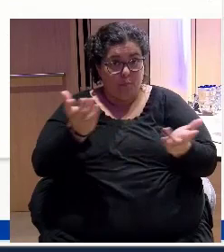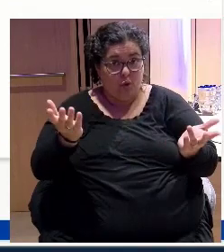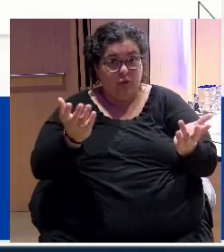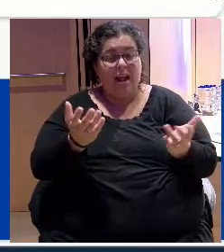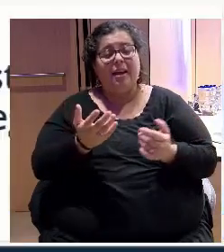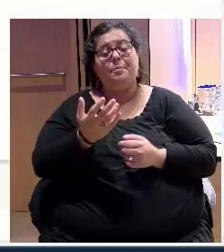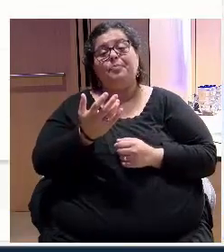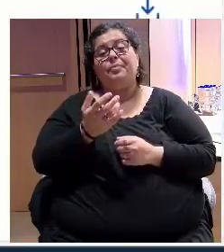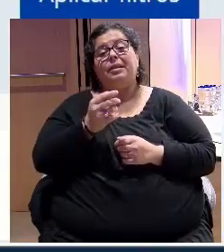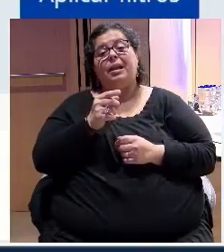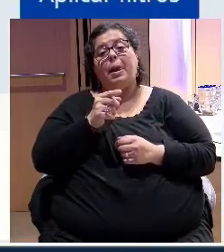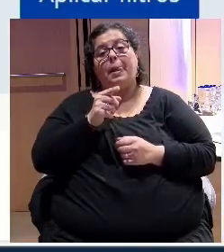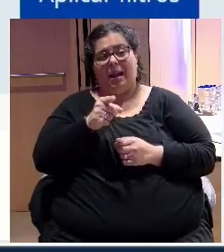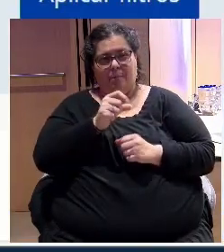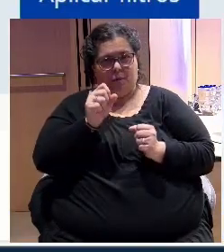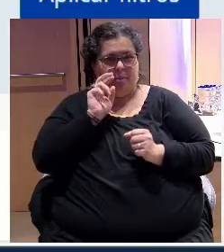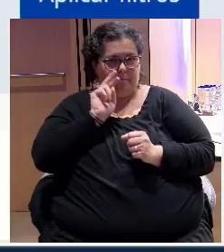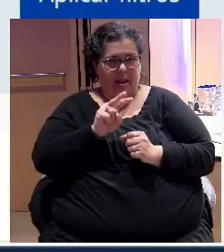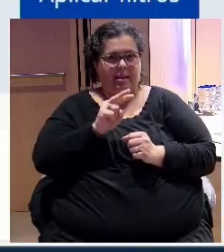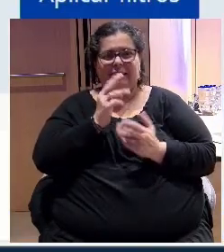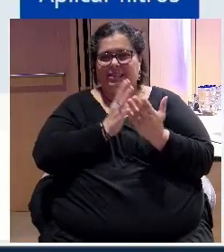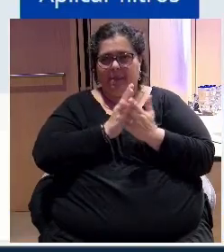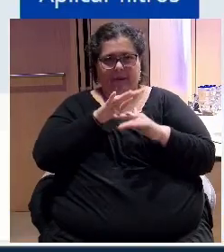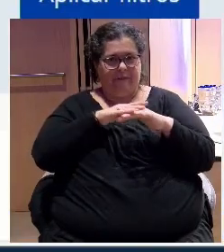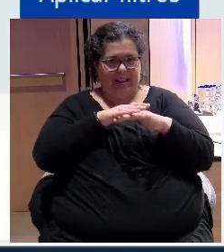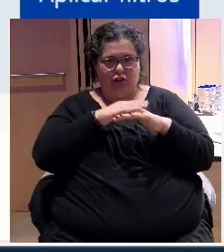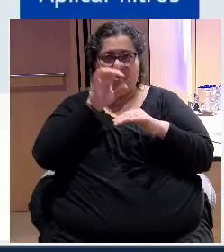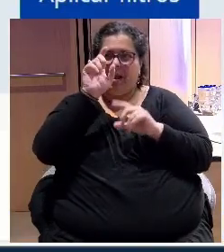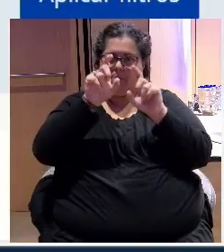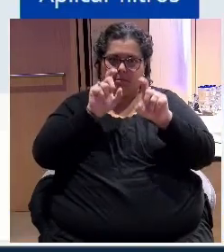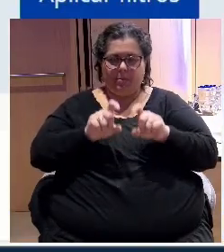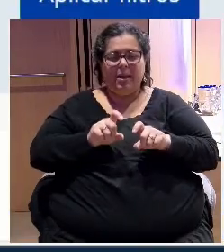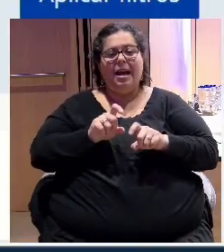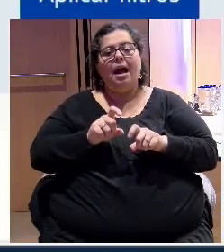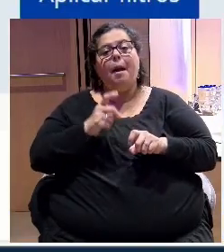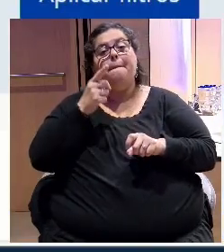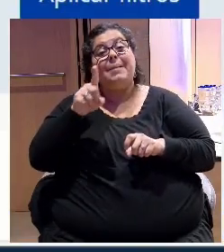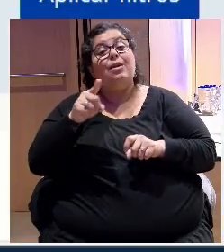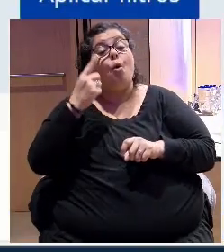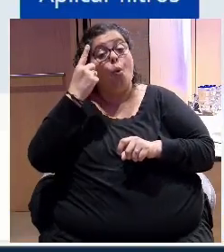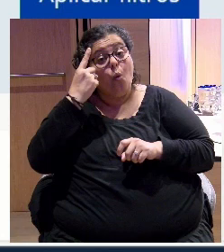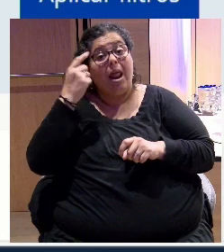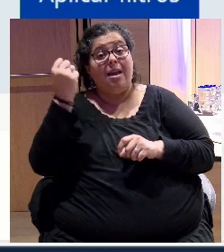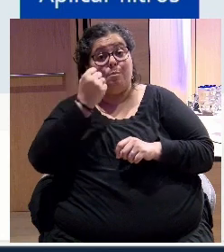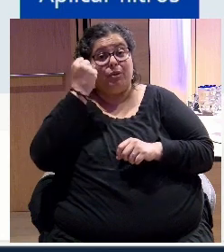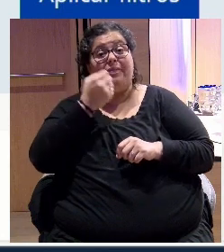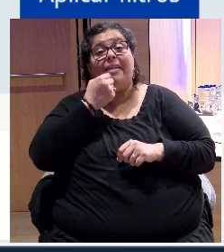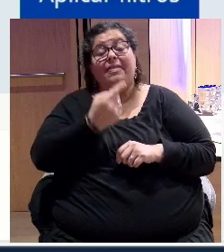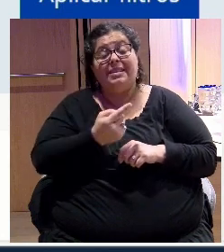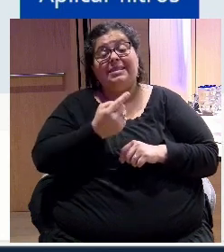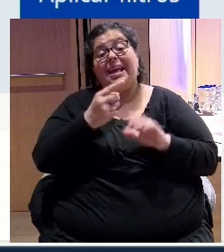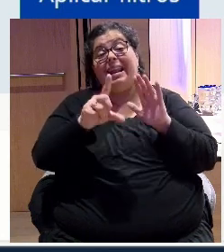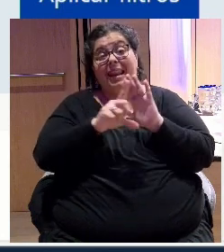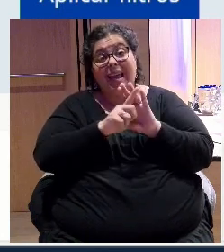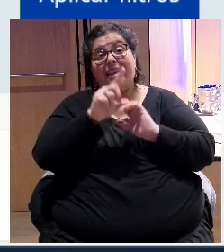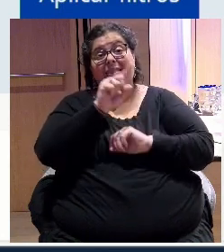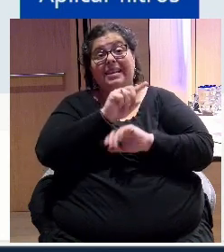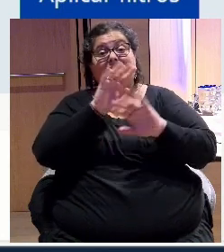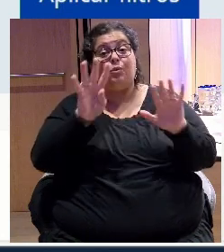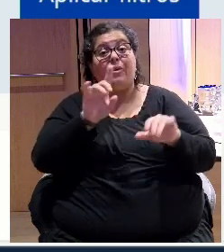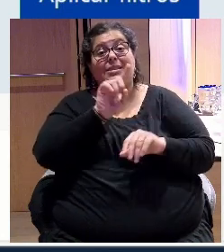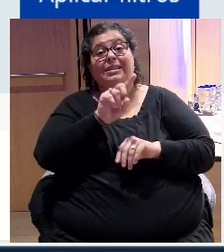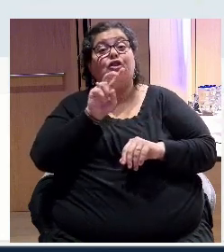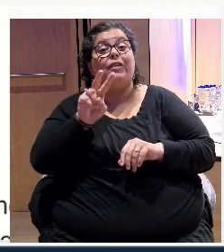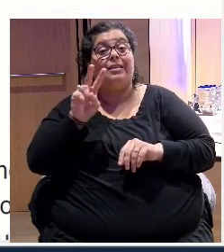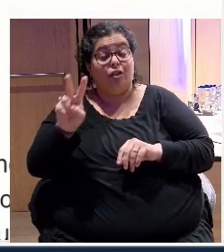otros datos, ven, como ven, siempre con los filtros correspondientes. Una cosa importante es que cuando dice ley 19.122,